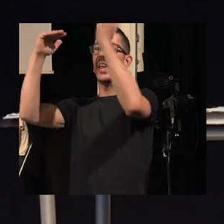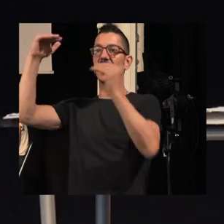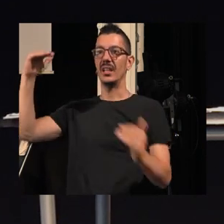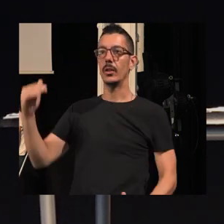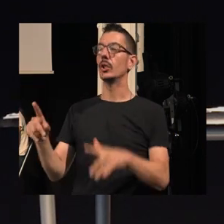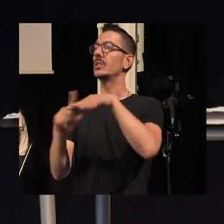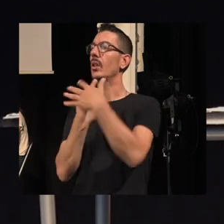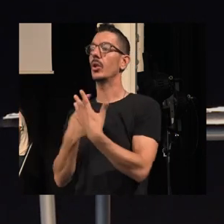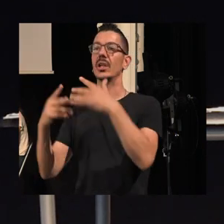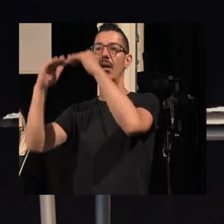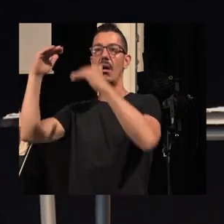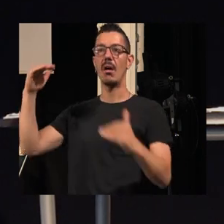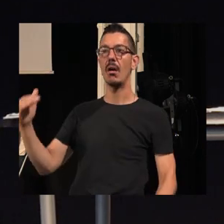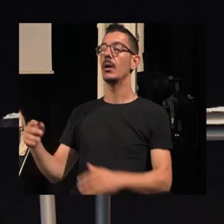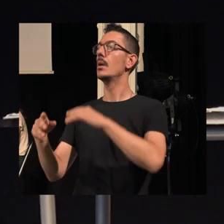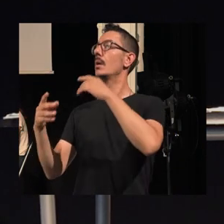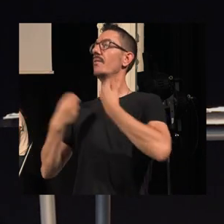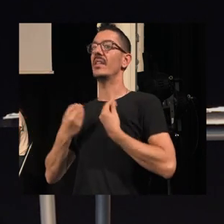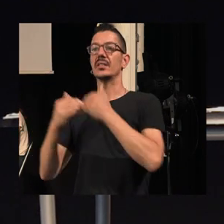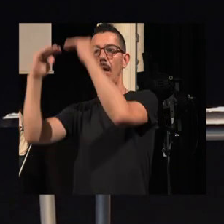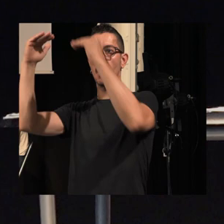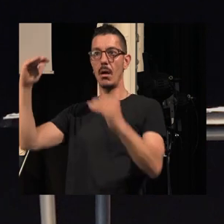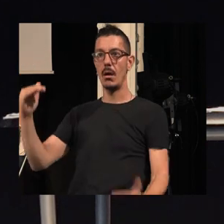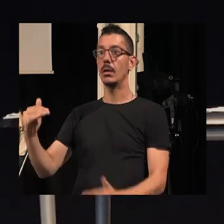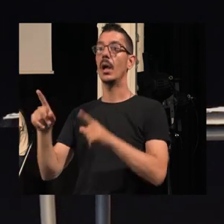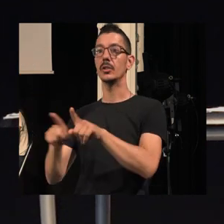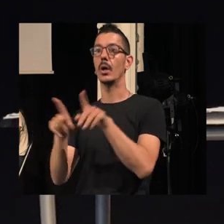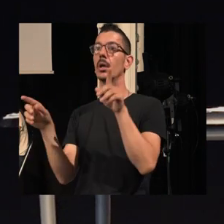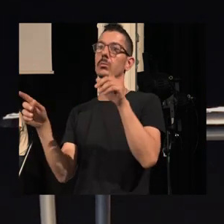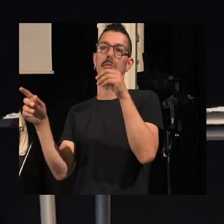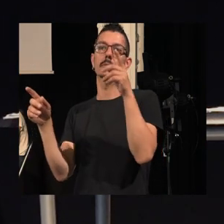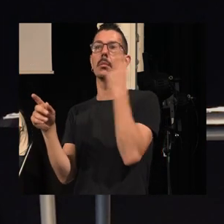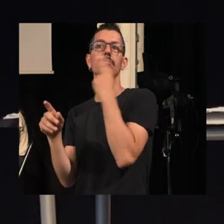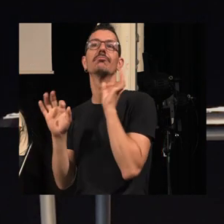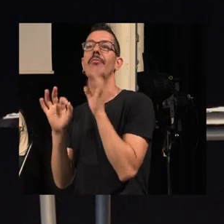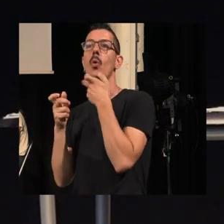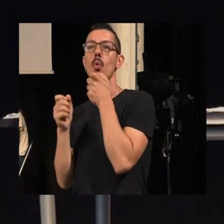situaciones. Entonces, bueno, lo único que quería plantear es que